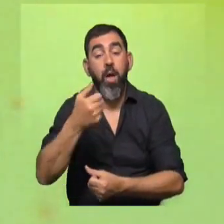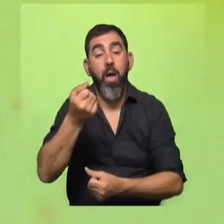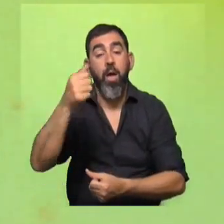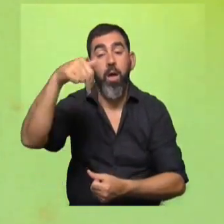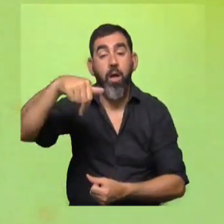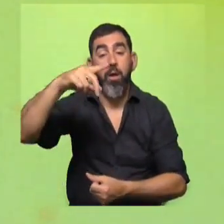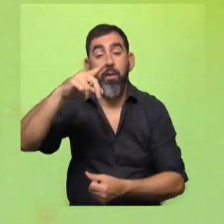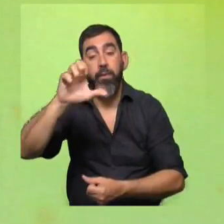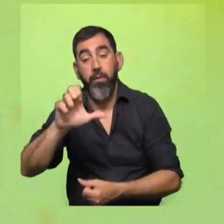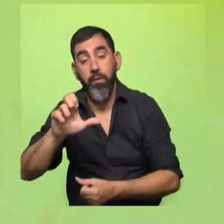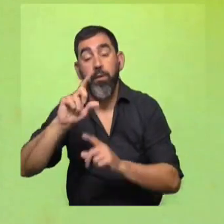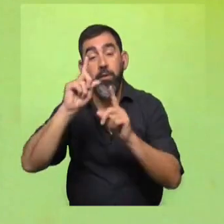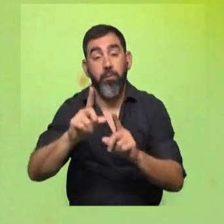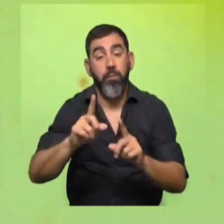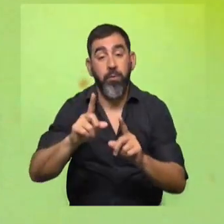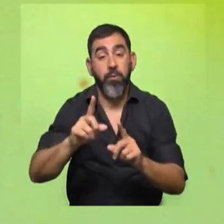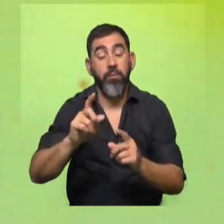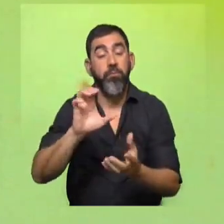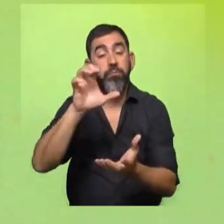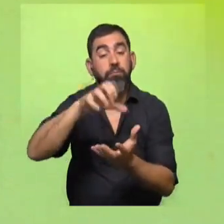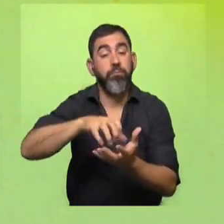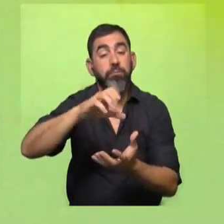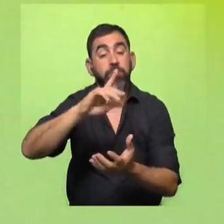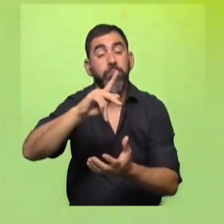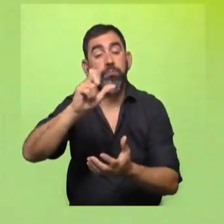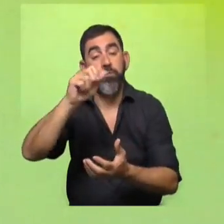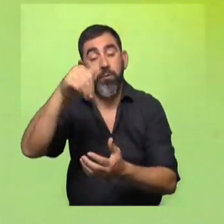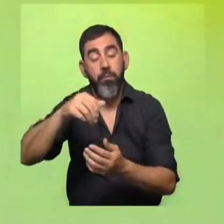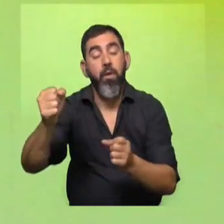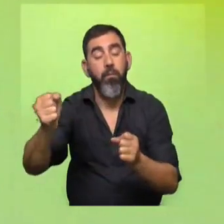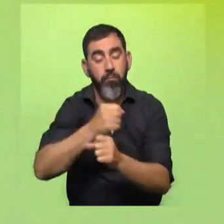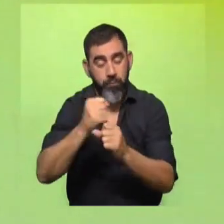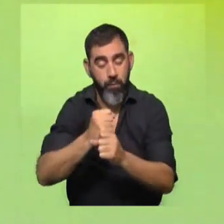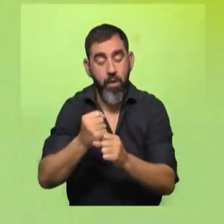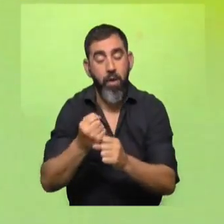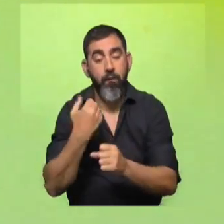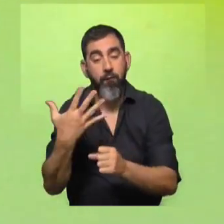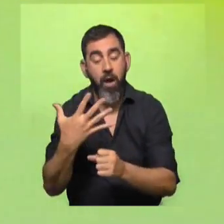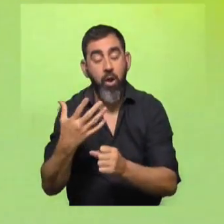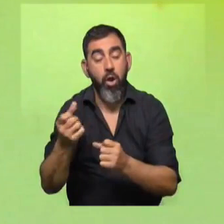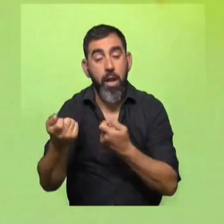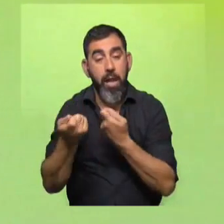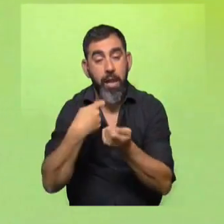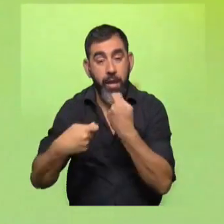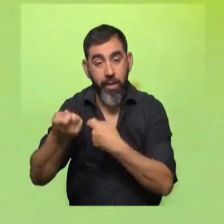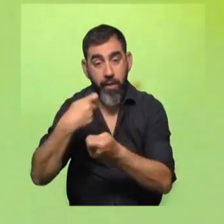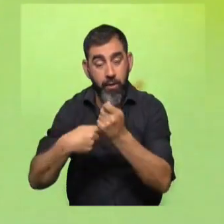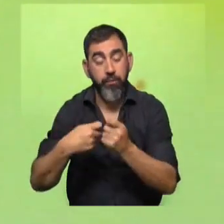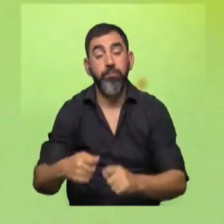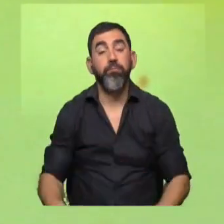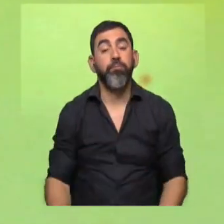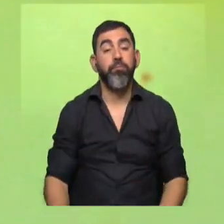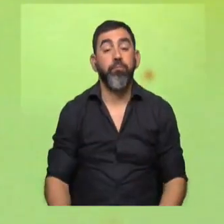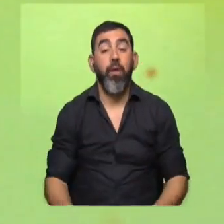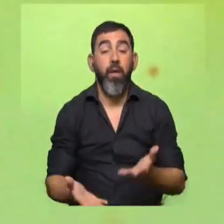ANDE, integra la incubadora KEM. Allí validó su modelo de negocios, Levid, y allí en definitiva se